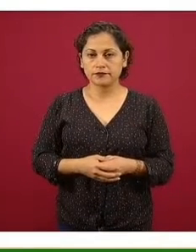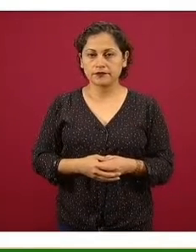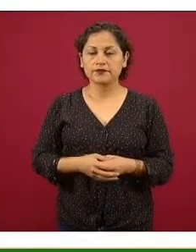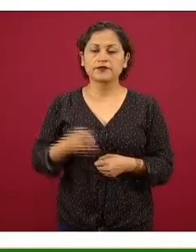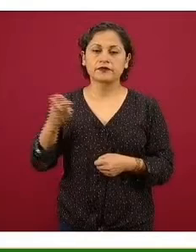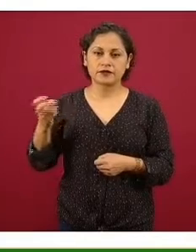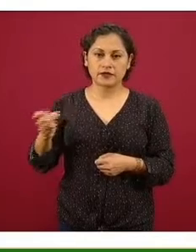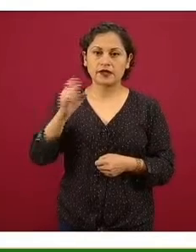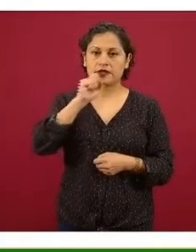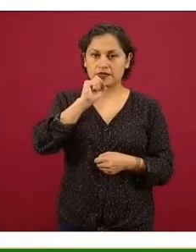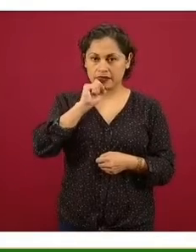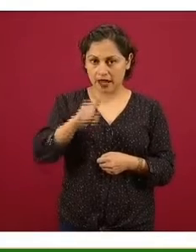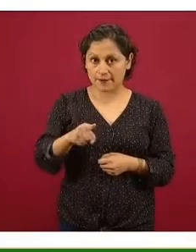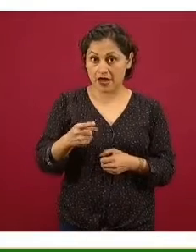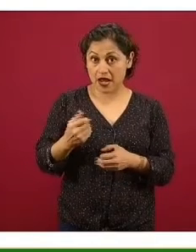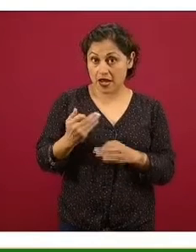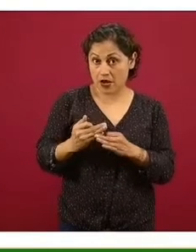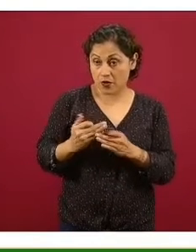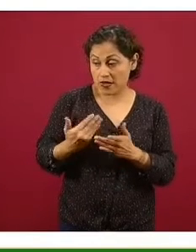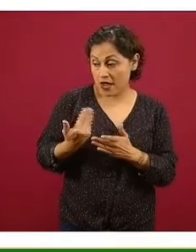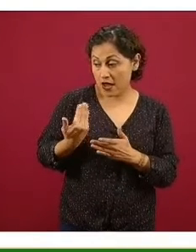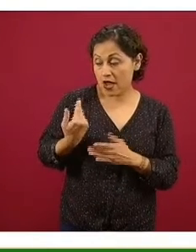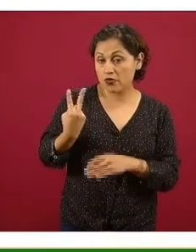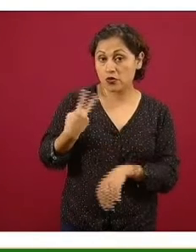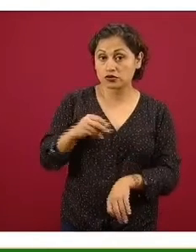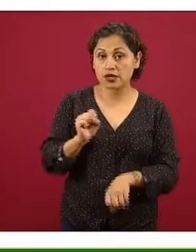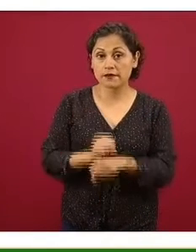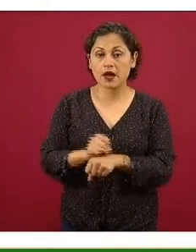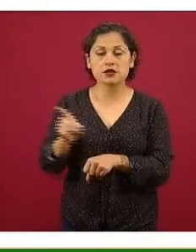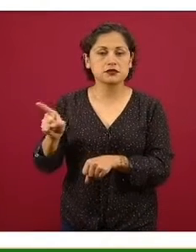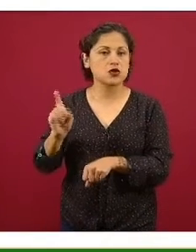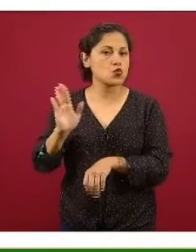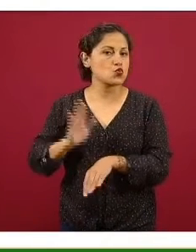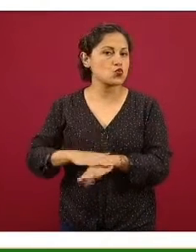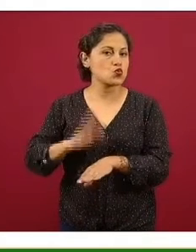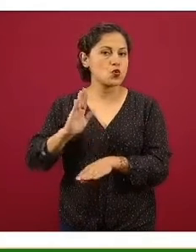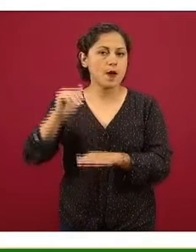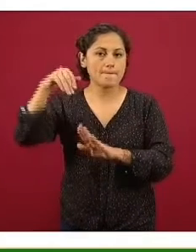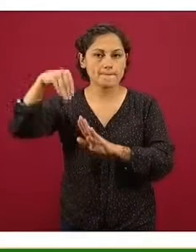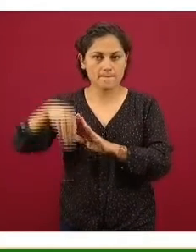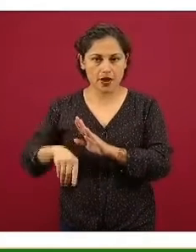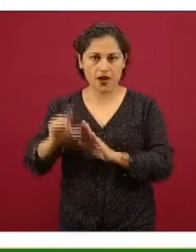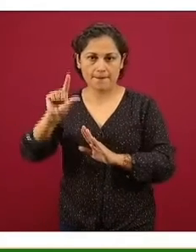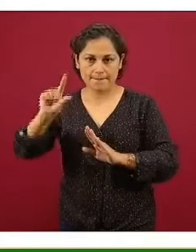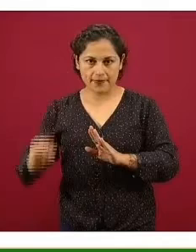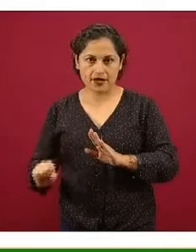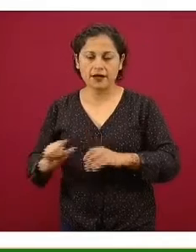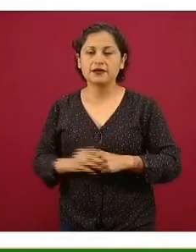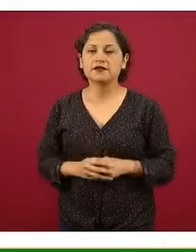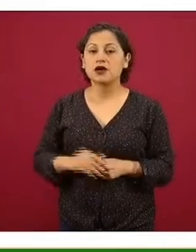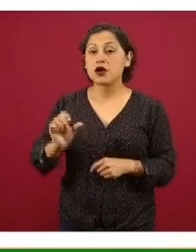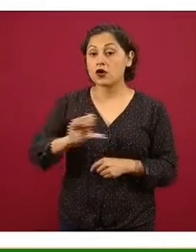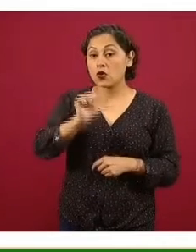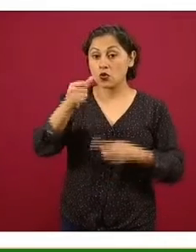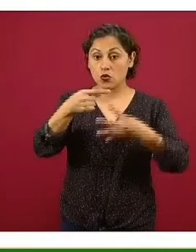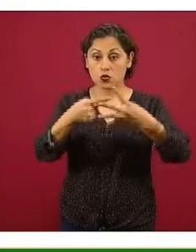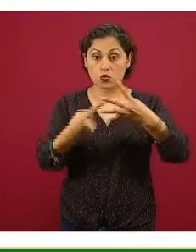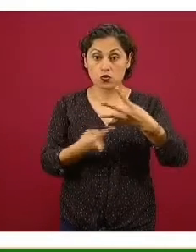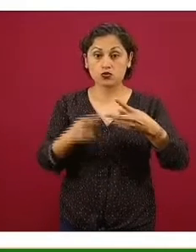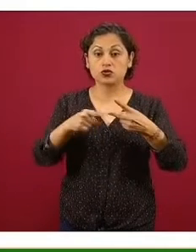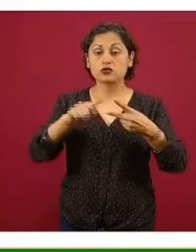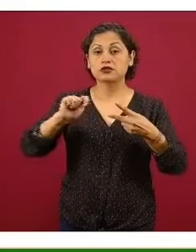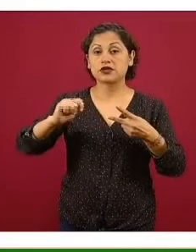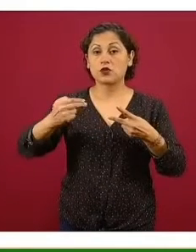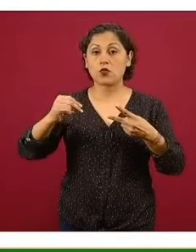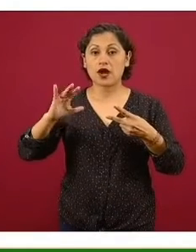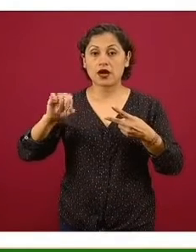importante al descenso de las últimas 2 semanas, mientras que otros municipios que tienen una presentación bastante similar, como son